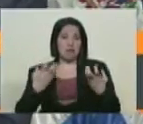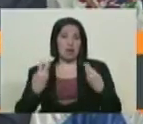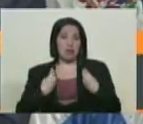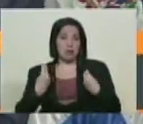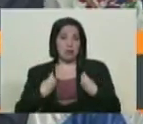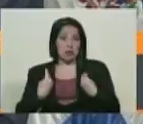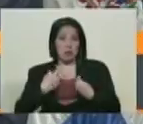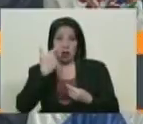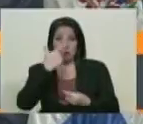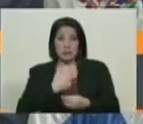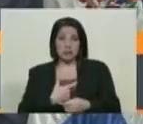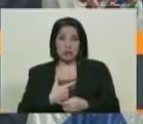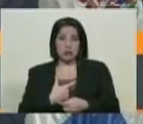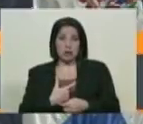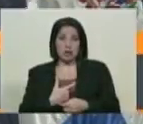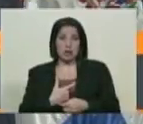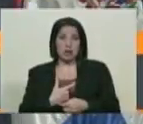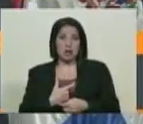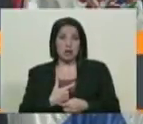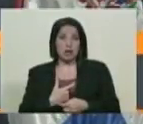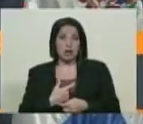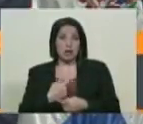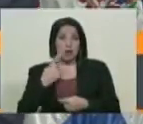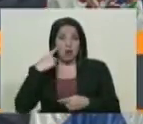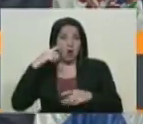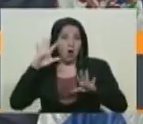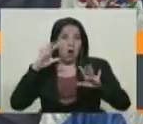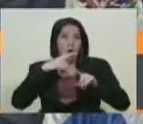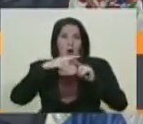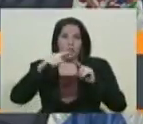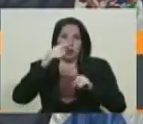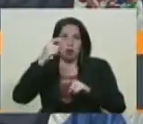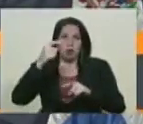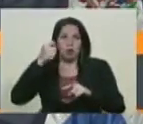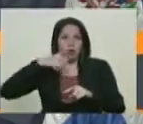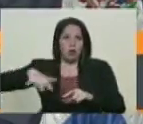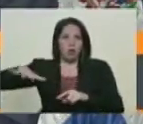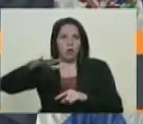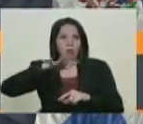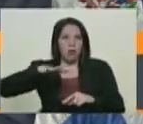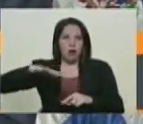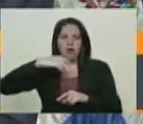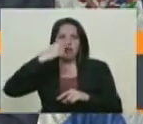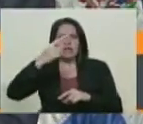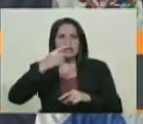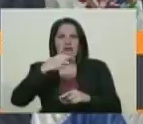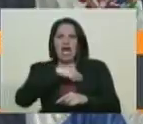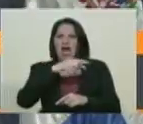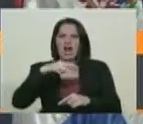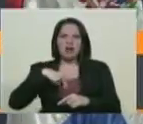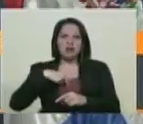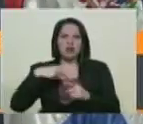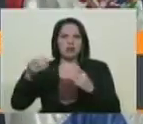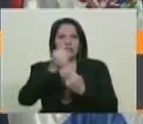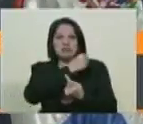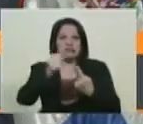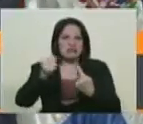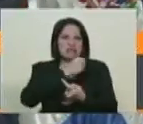personas, quizás, ojalá que no, hay otro pueblo que diga, bueno, entonces vamos nosotros también a la violencia. Venezuela dijo que